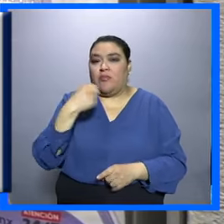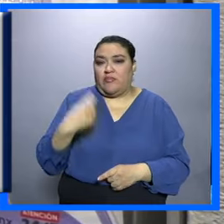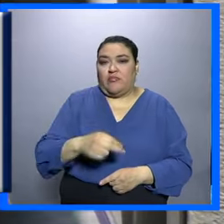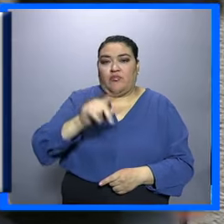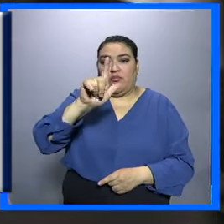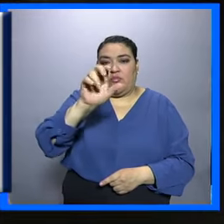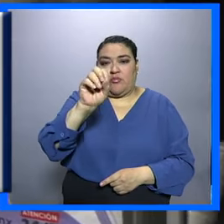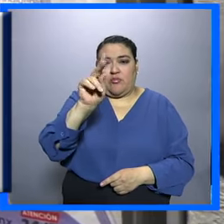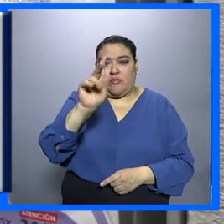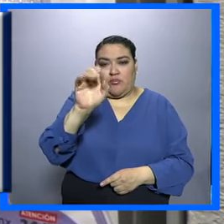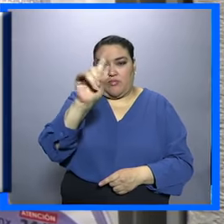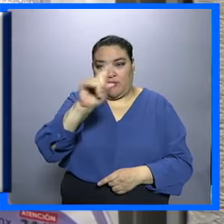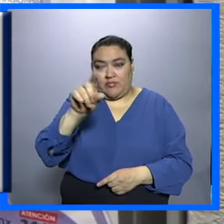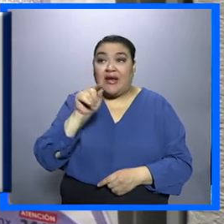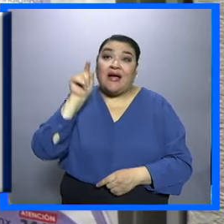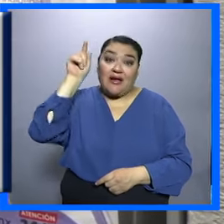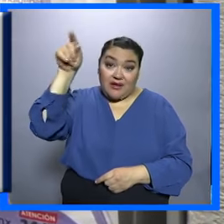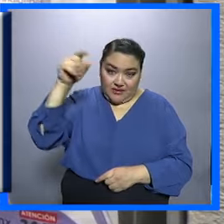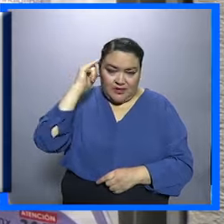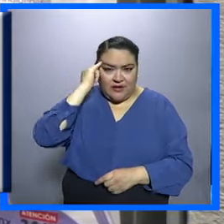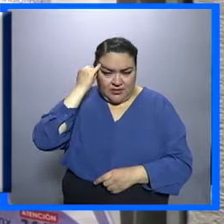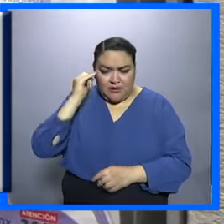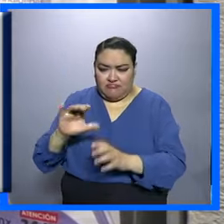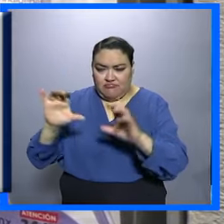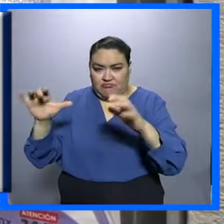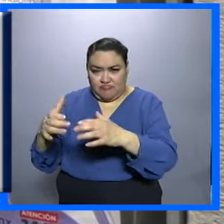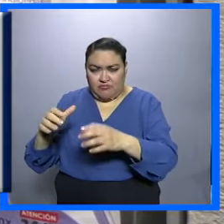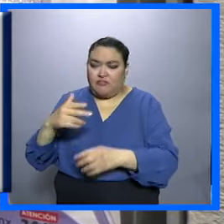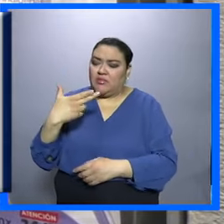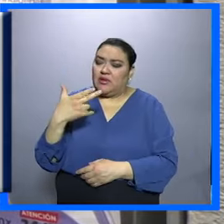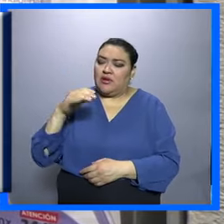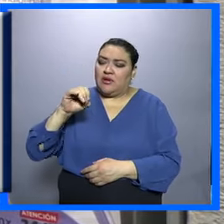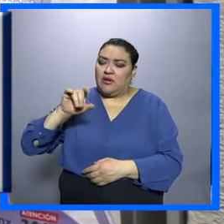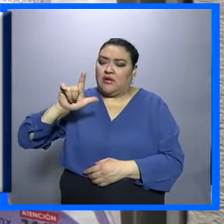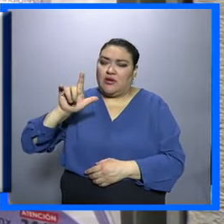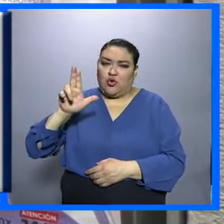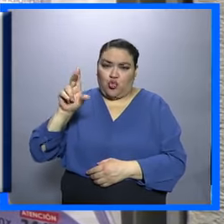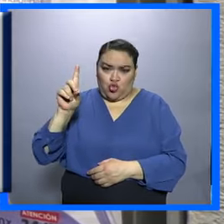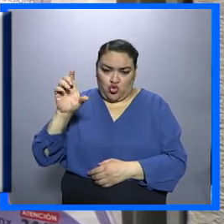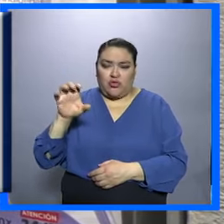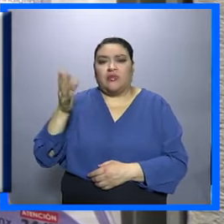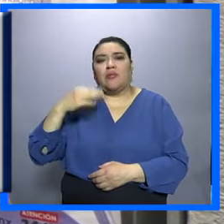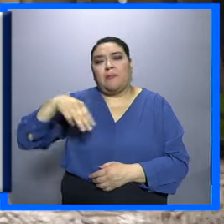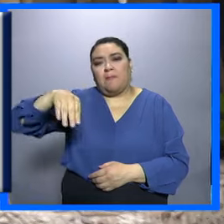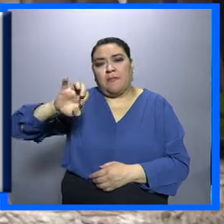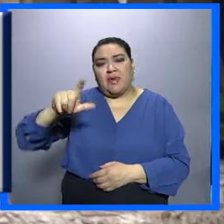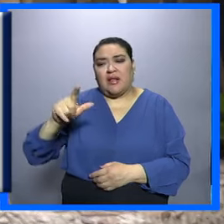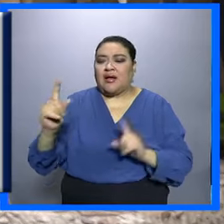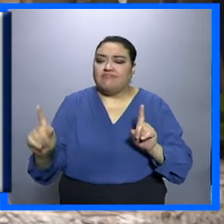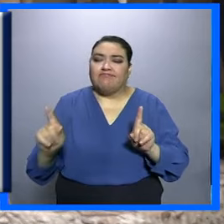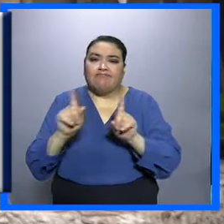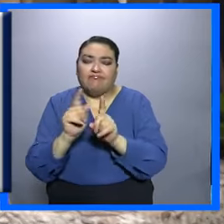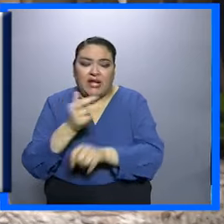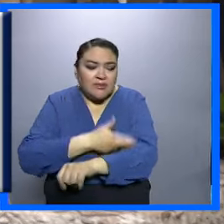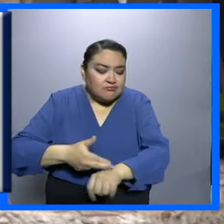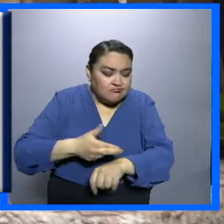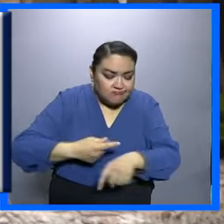López Rocha, se reunió con integrantes del colectivo Holdut Timelja para analizar las acciones legales a